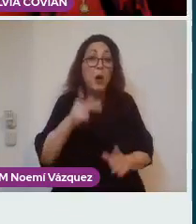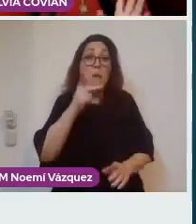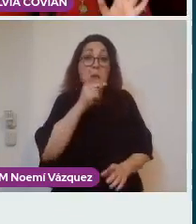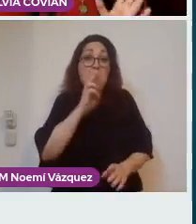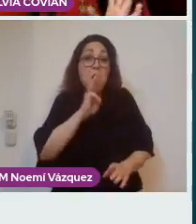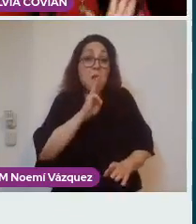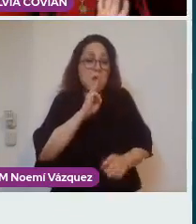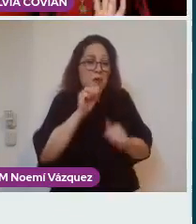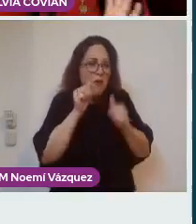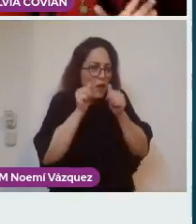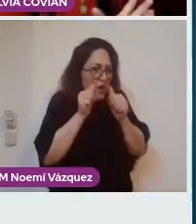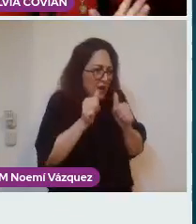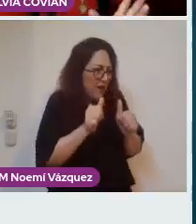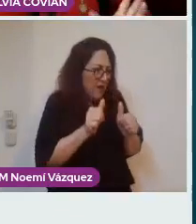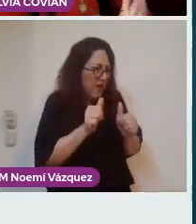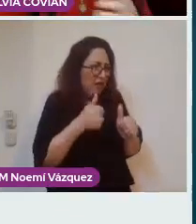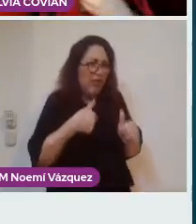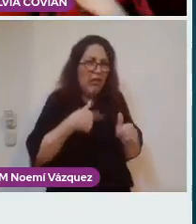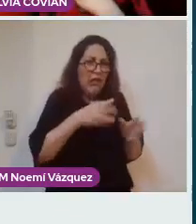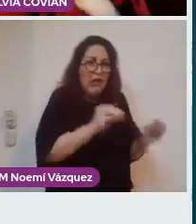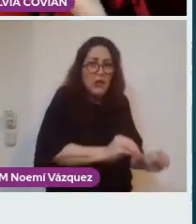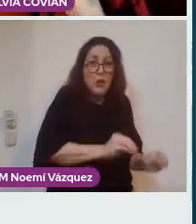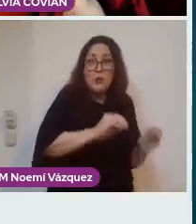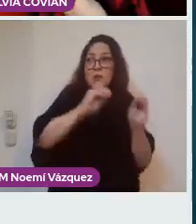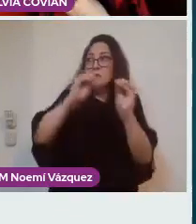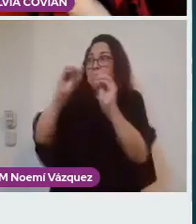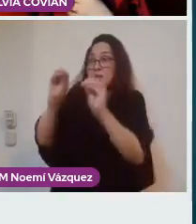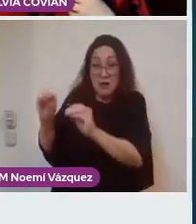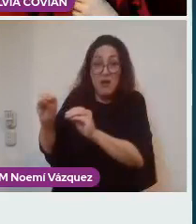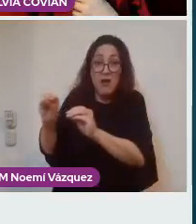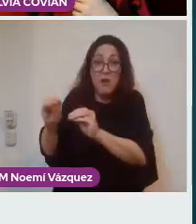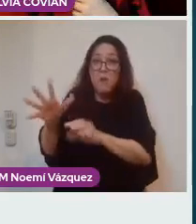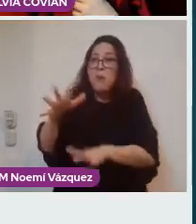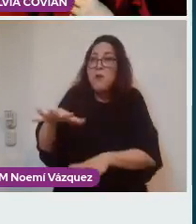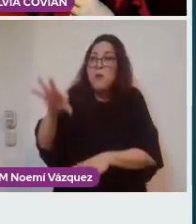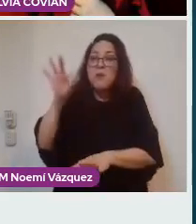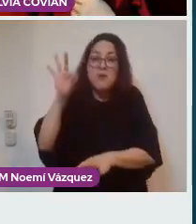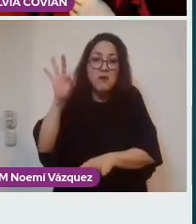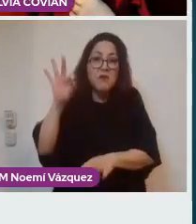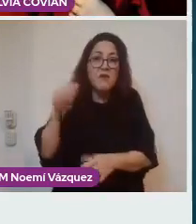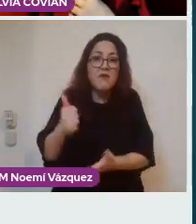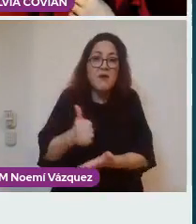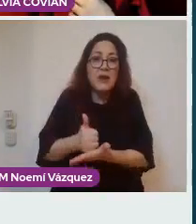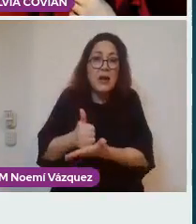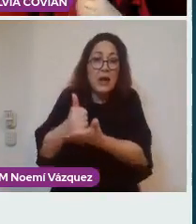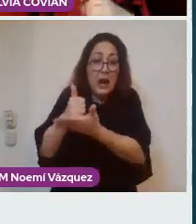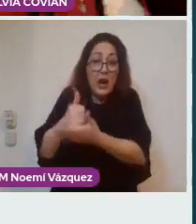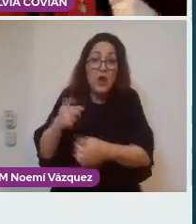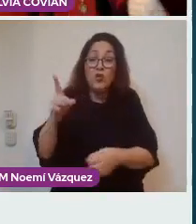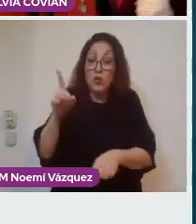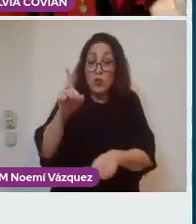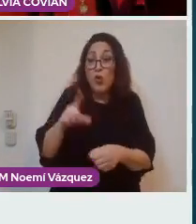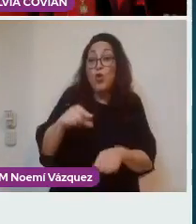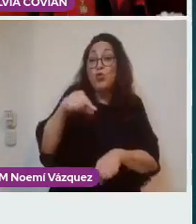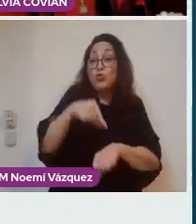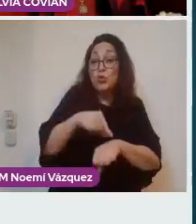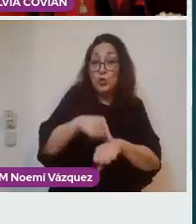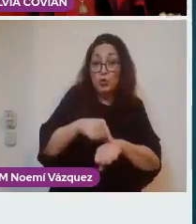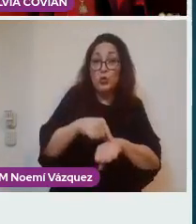va creciendo, 4 o 7 episodios a la semana, o 8 a 13 episodios de